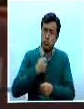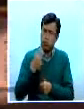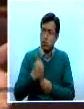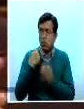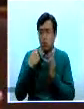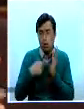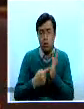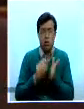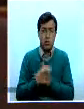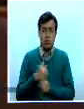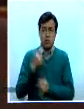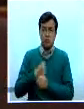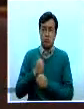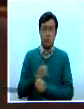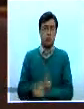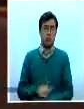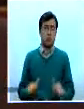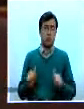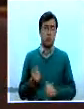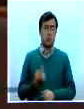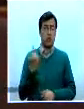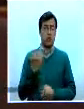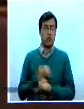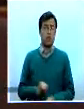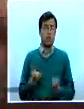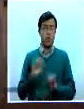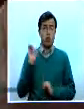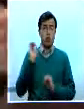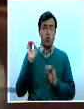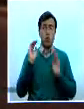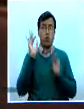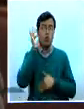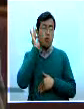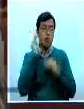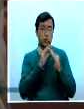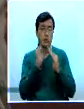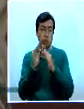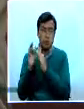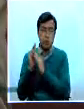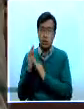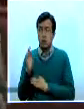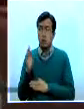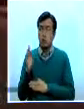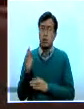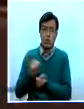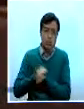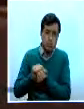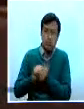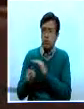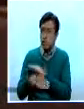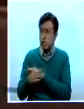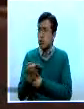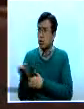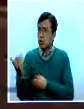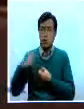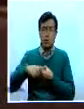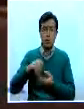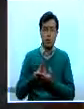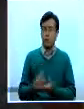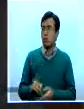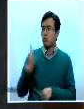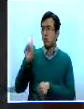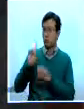por ejemplo el trabajo autónomo o el trabajo no remunerado del hogar y por eso la inclusión de las damas de casa en la seguridad social doctor en un minuto porque